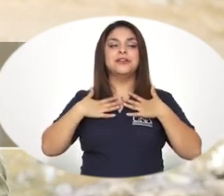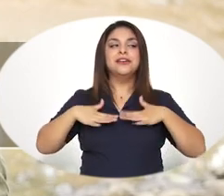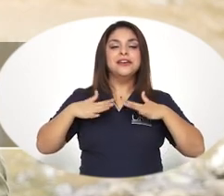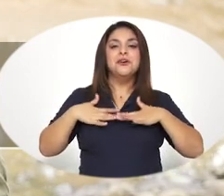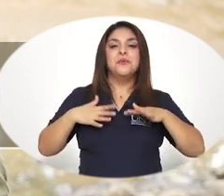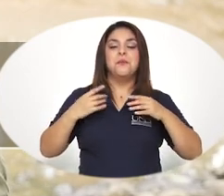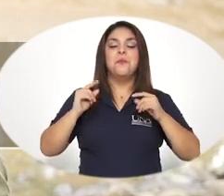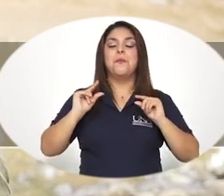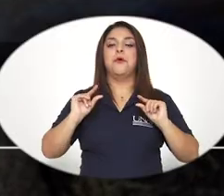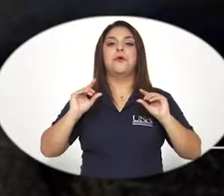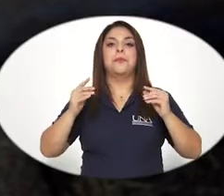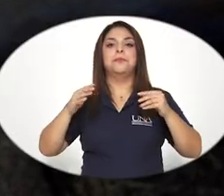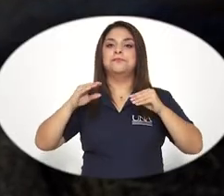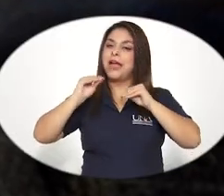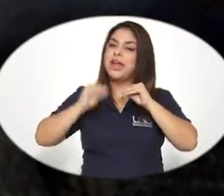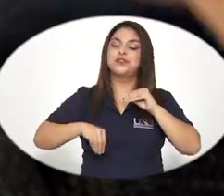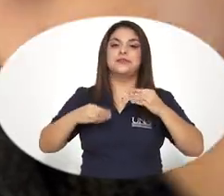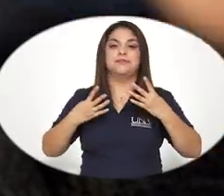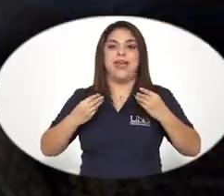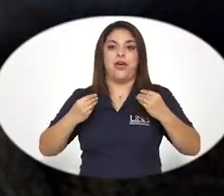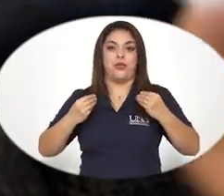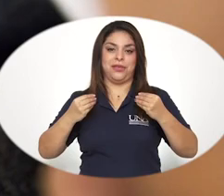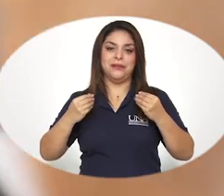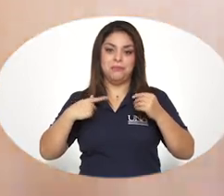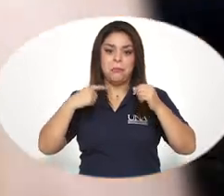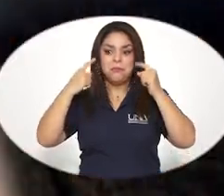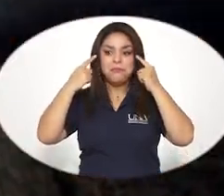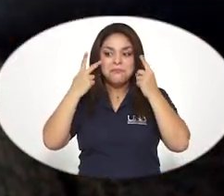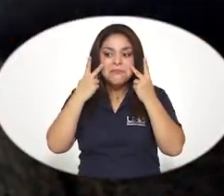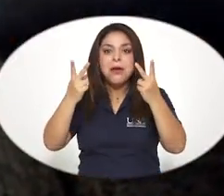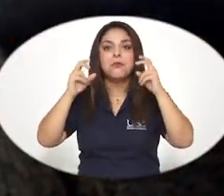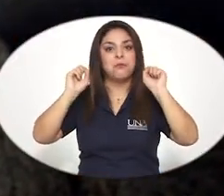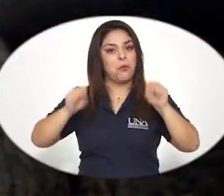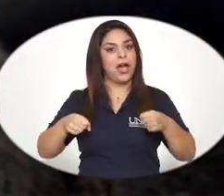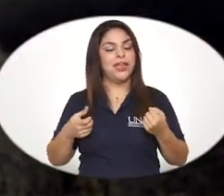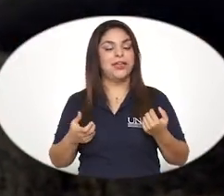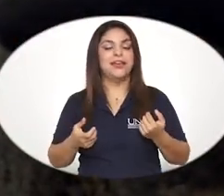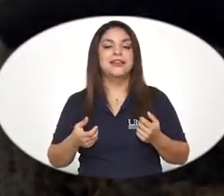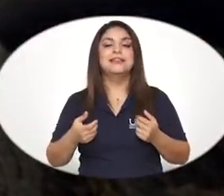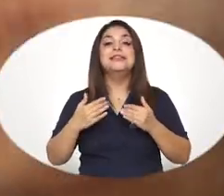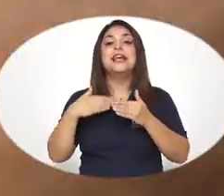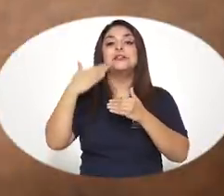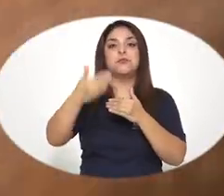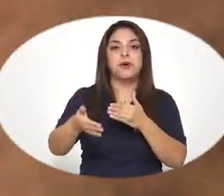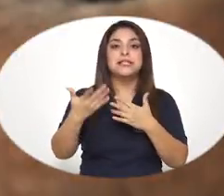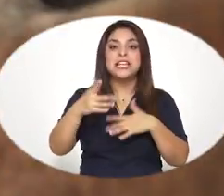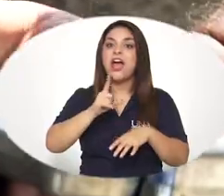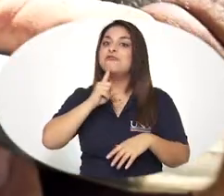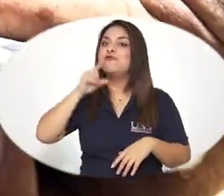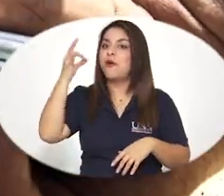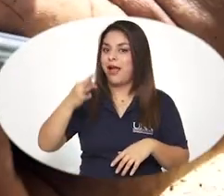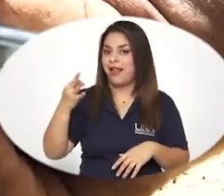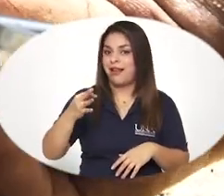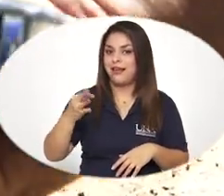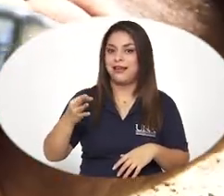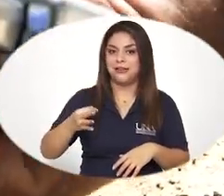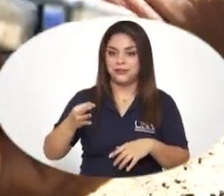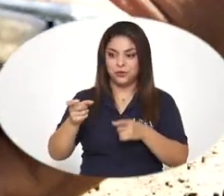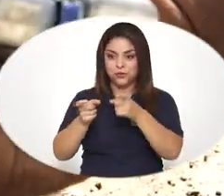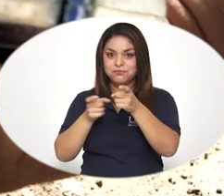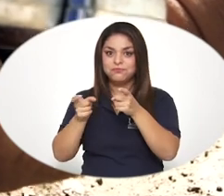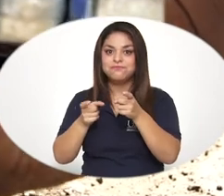Entonces se nos quita un poco el miedo y ya vimos que se puede hacer. Entonces, a la hora de que nos toque ir a